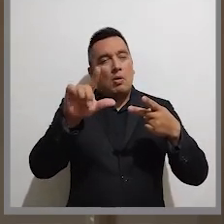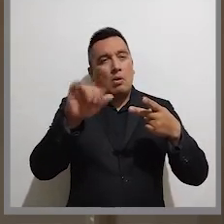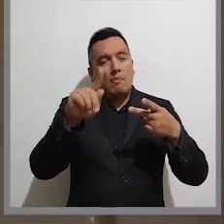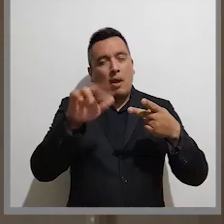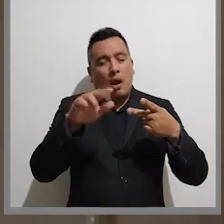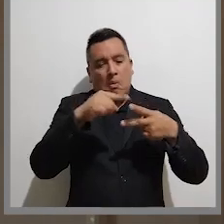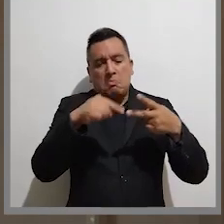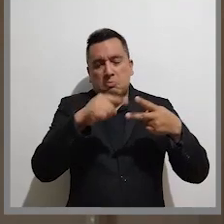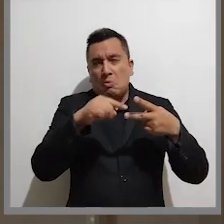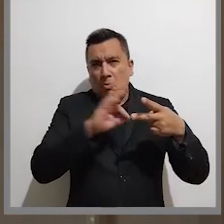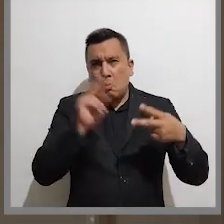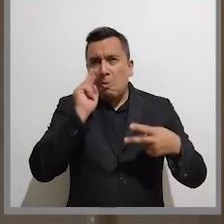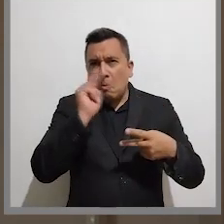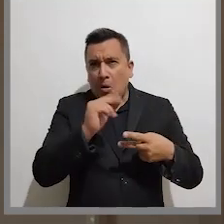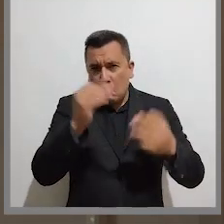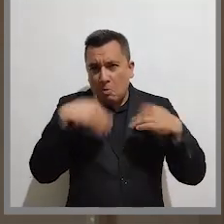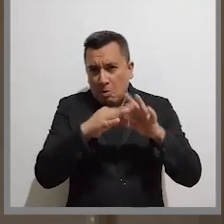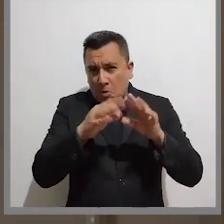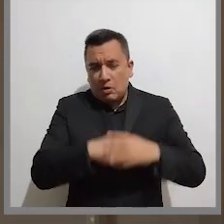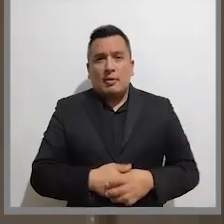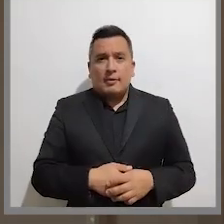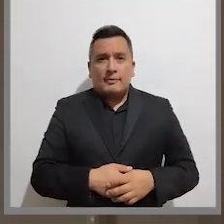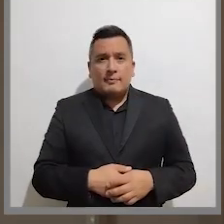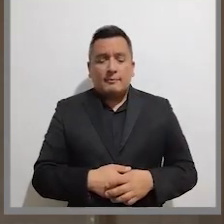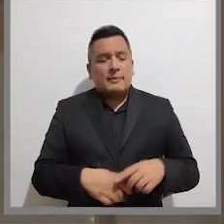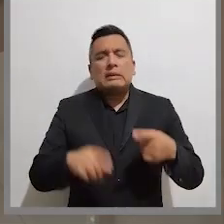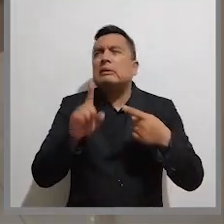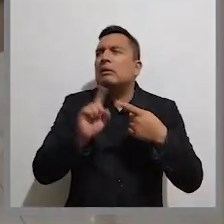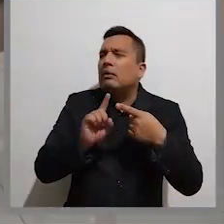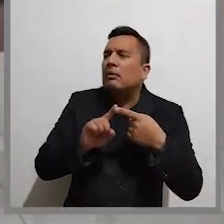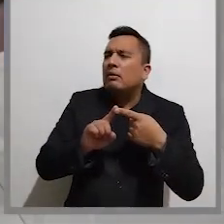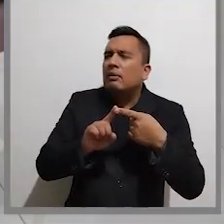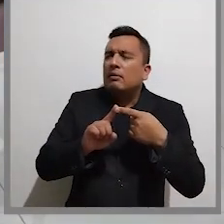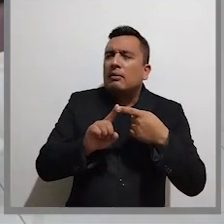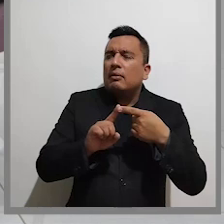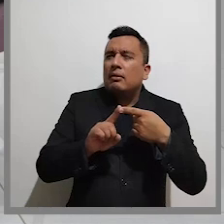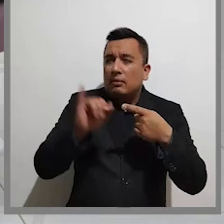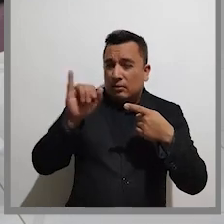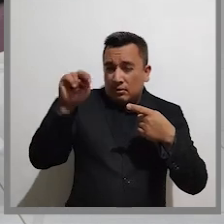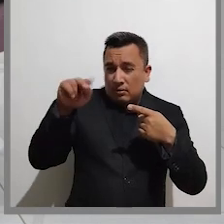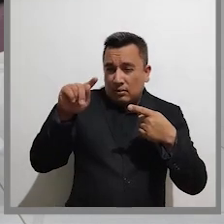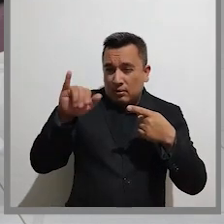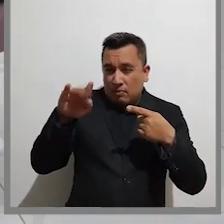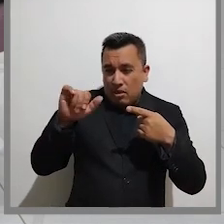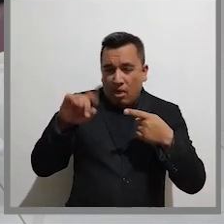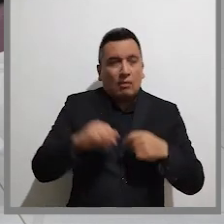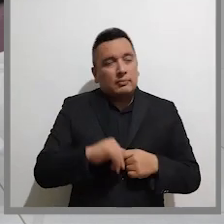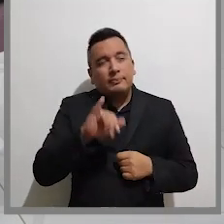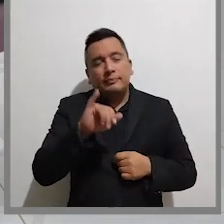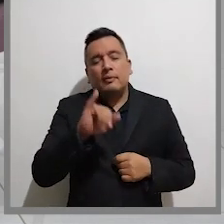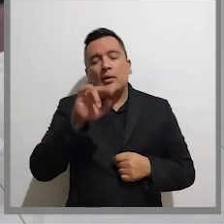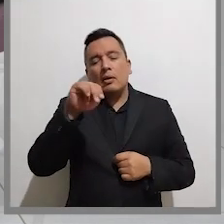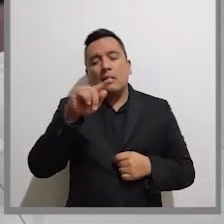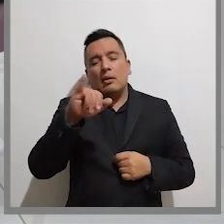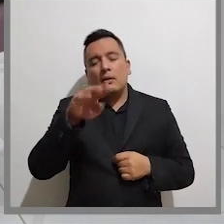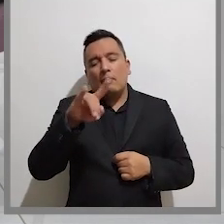pudiéramos verlas y ahorita hablamos un poquito de ellas. Sí, claro. La primera que comentaste se llama Intimidad. Intimidad. Intimidad,